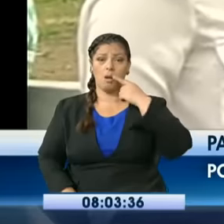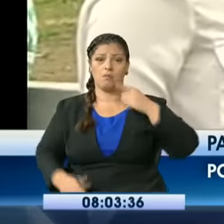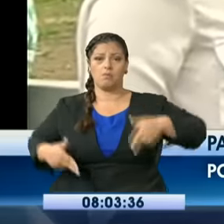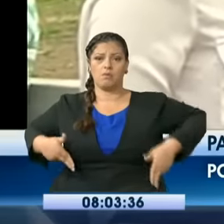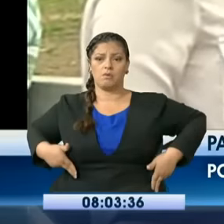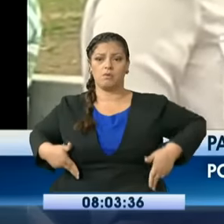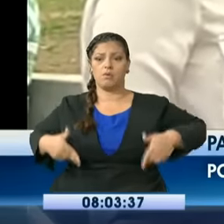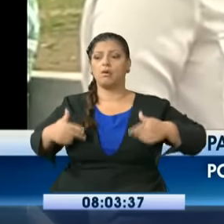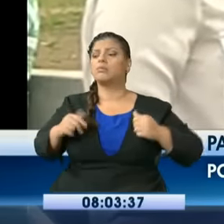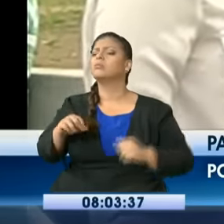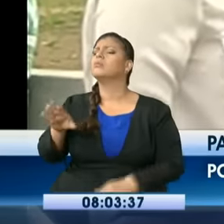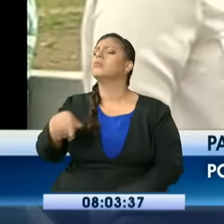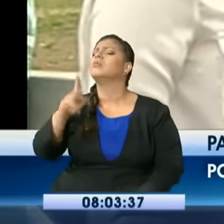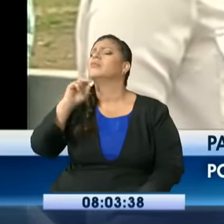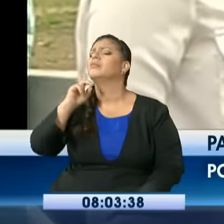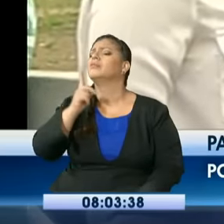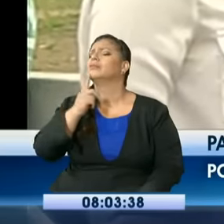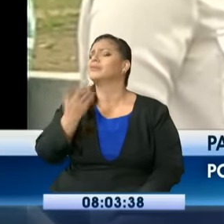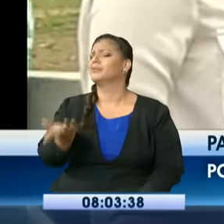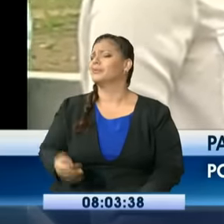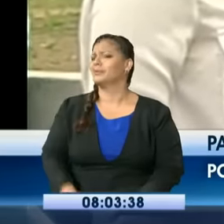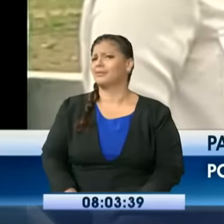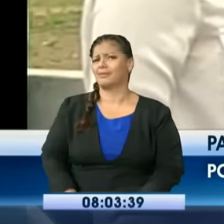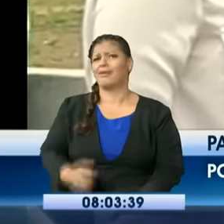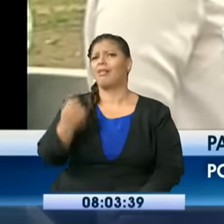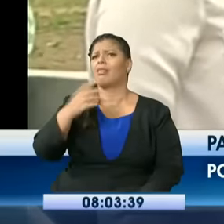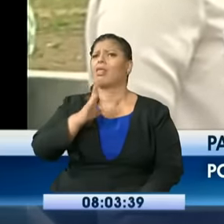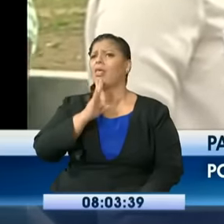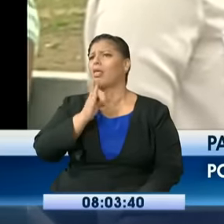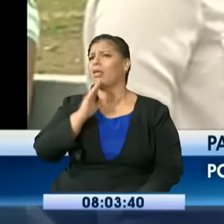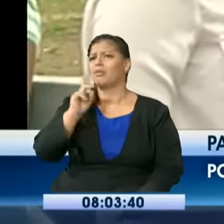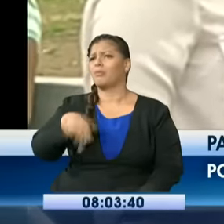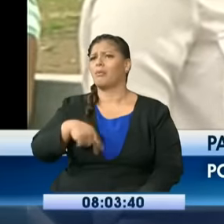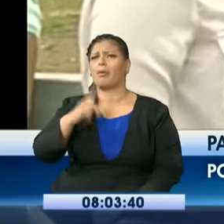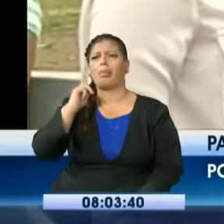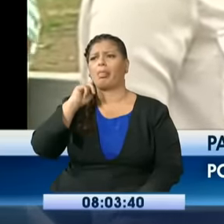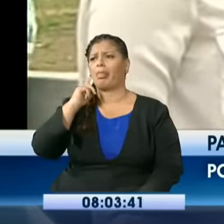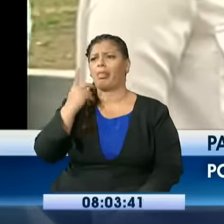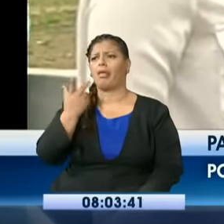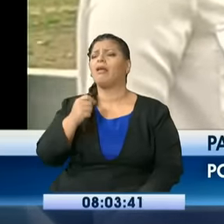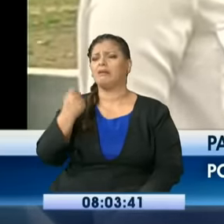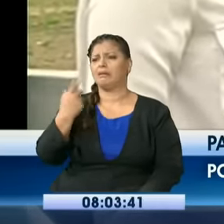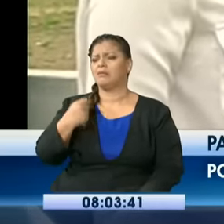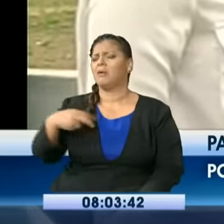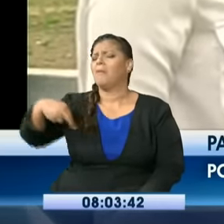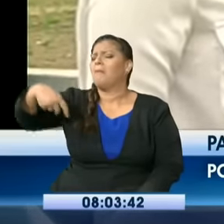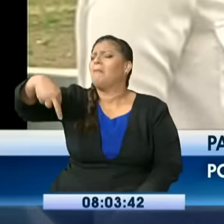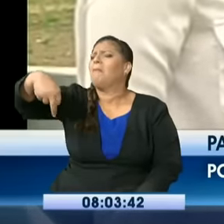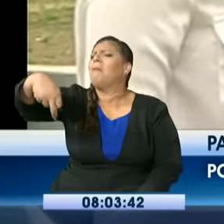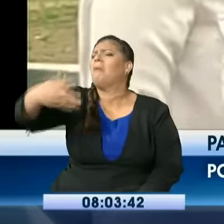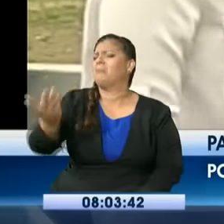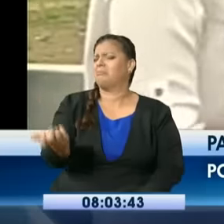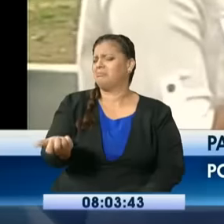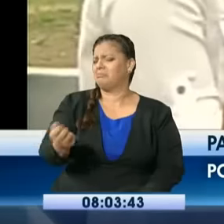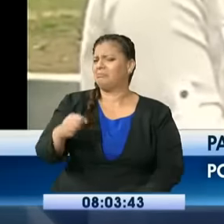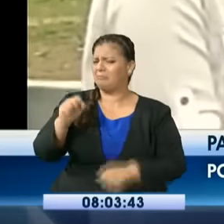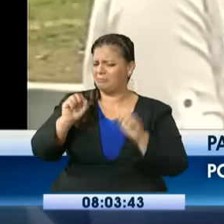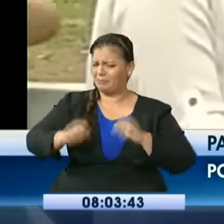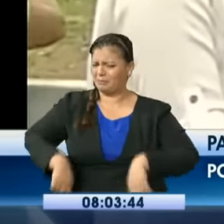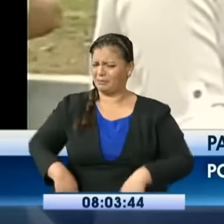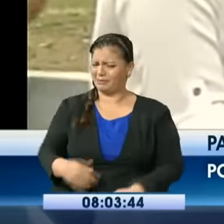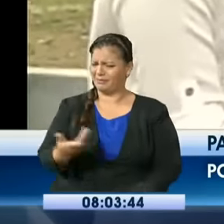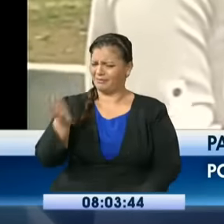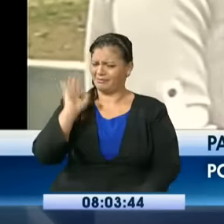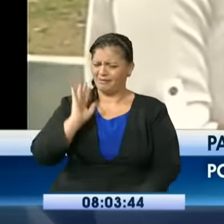que él no hablaba con la boca ni con los oídos, que las patas las tenía buenas. Eso nos dijo la primera. Una